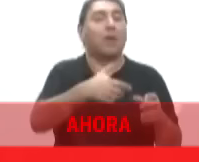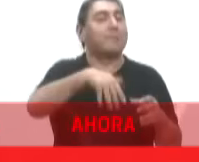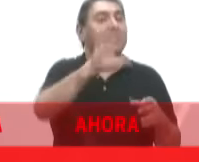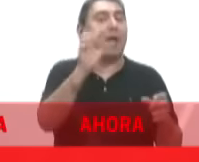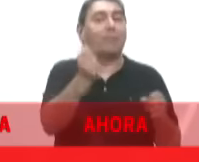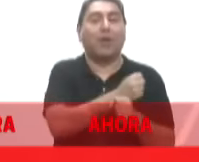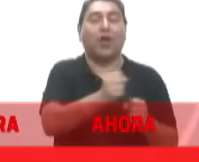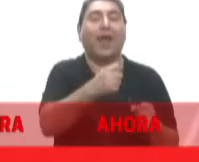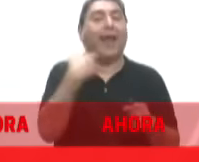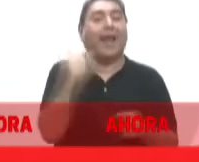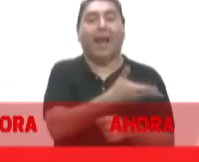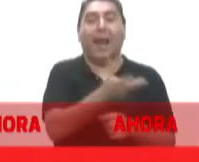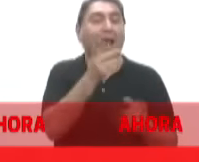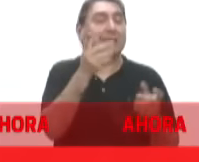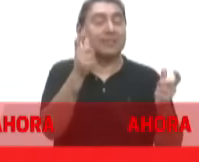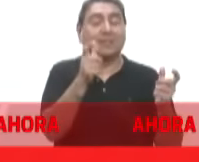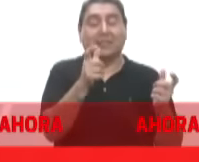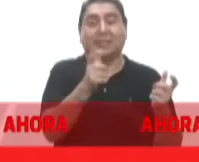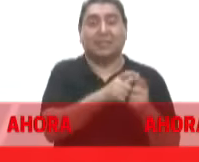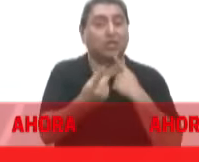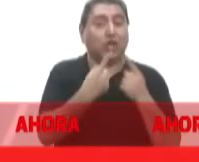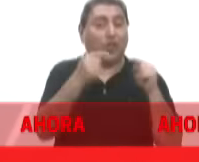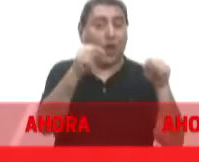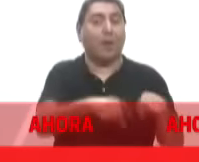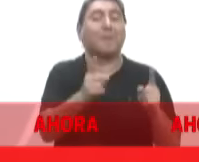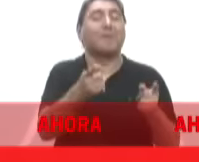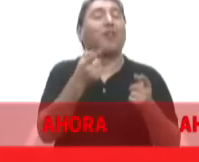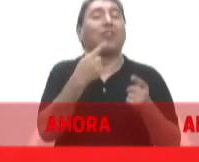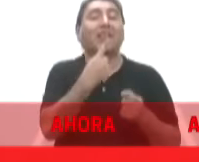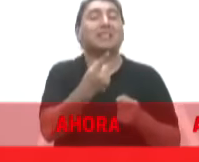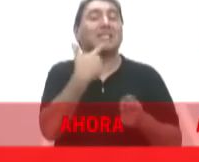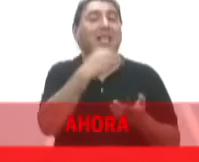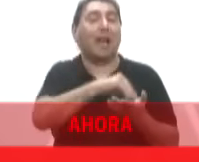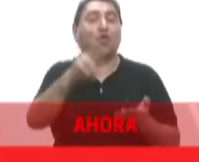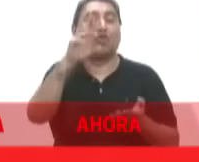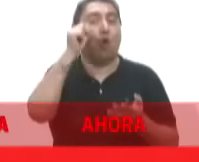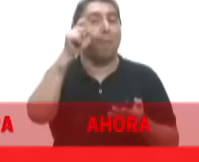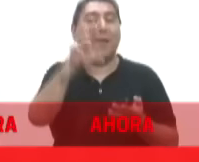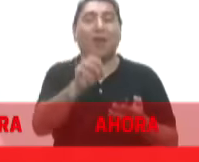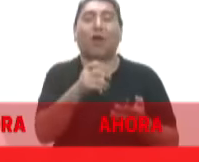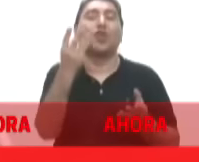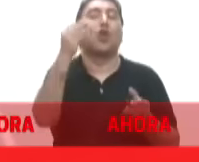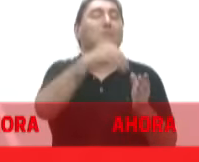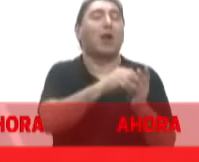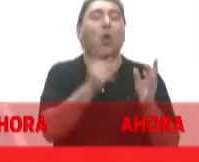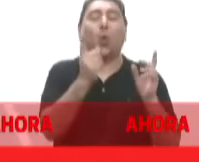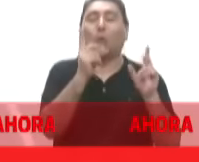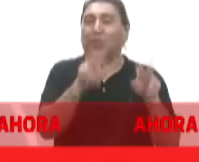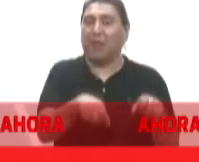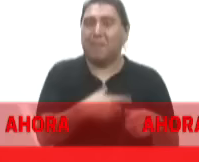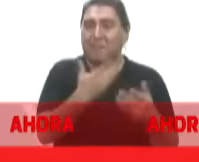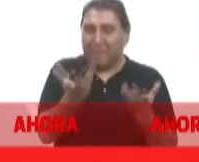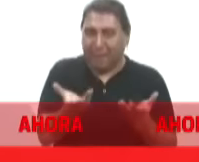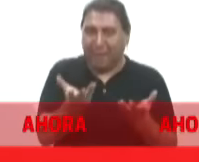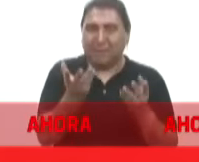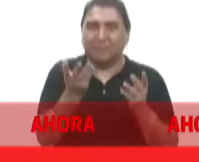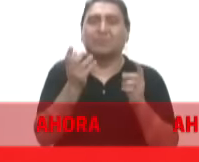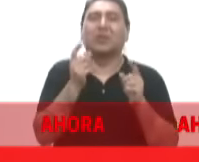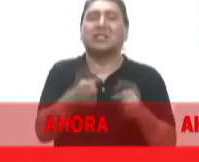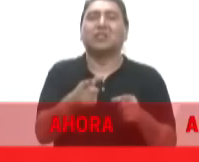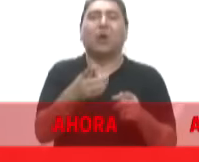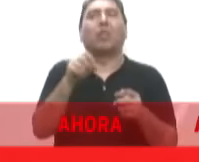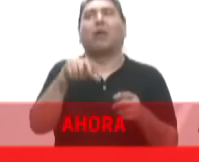general en la sesión de hoy, eso equivale, como decía el senador Romero, a incorporar un tema sobre tablas, porque con ese criterio después puede